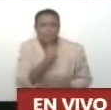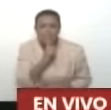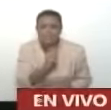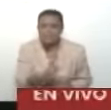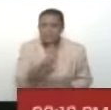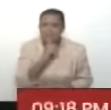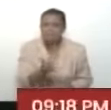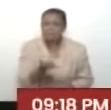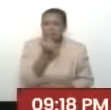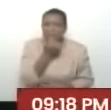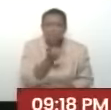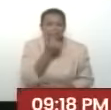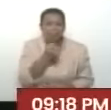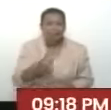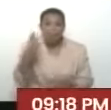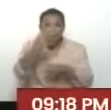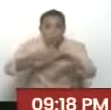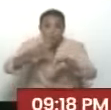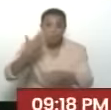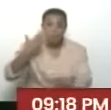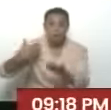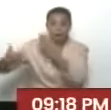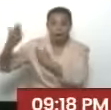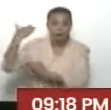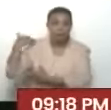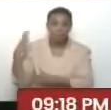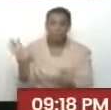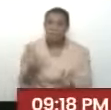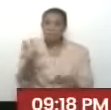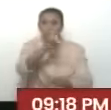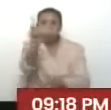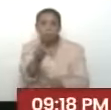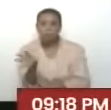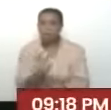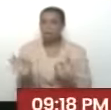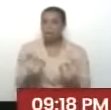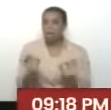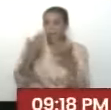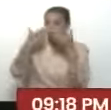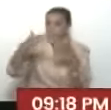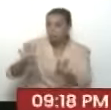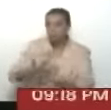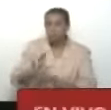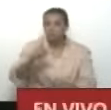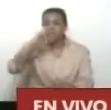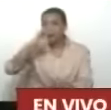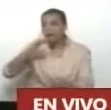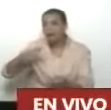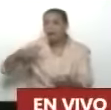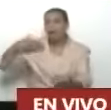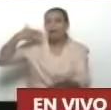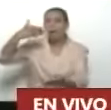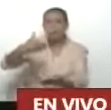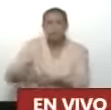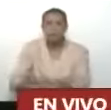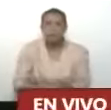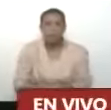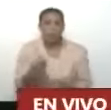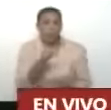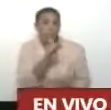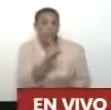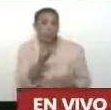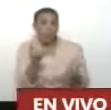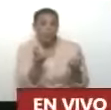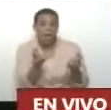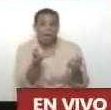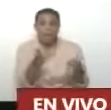gobiernos anteriores en la historia que no defendieron los que les pertenecía. Luego de ese tiempo hubo el tema de